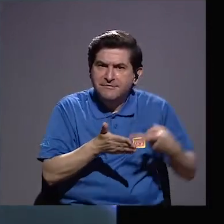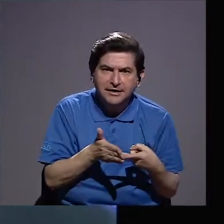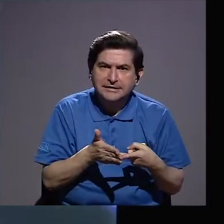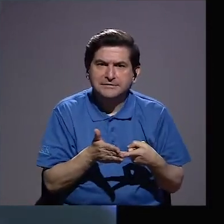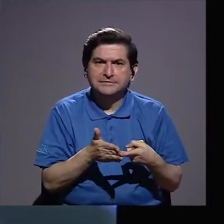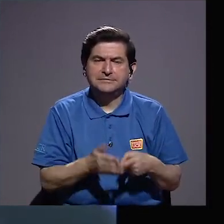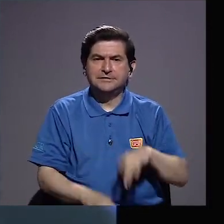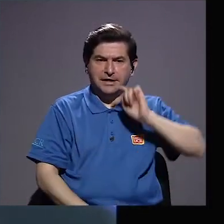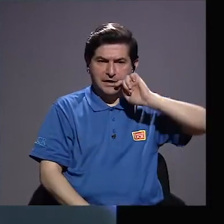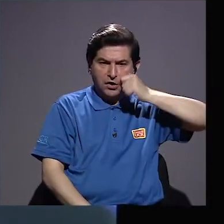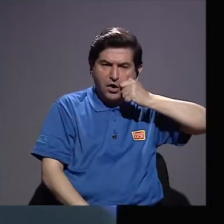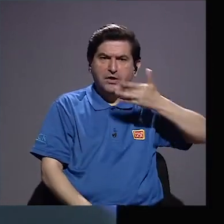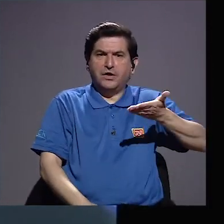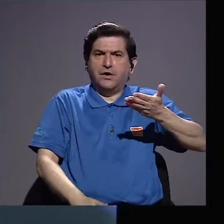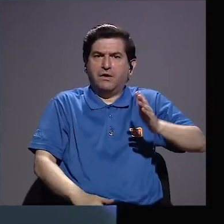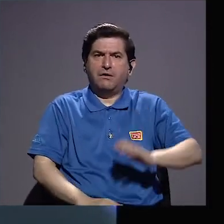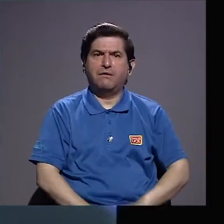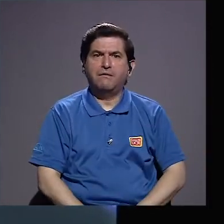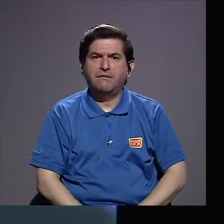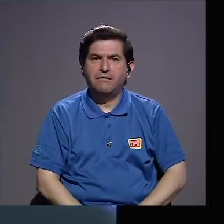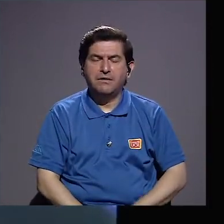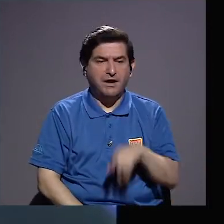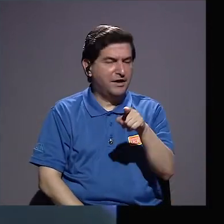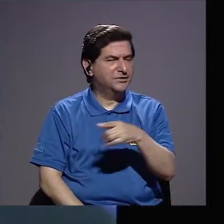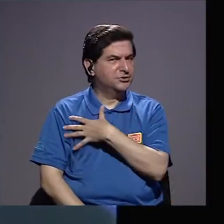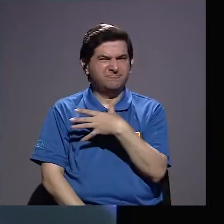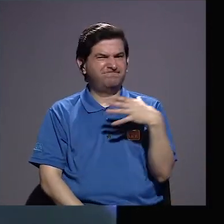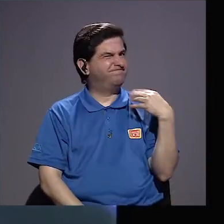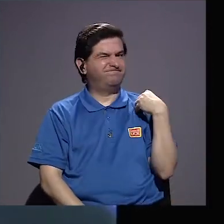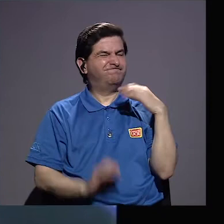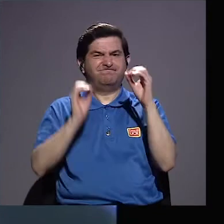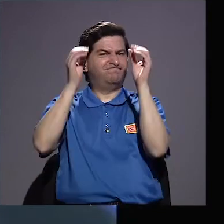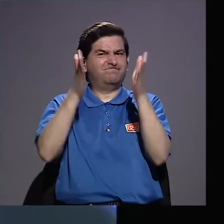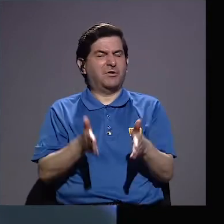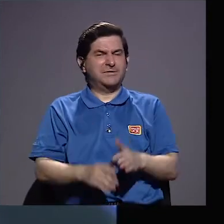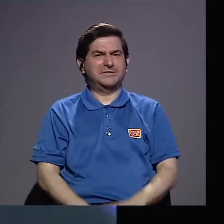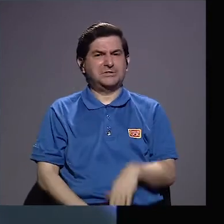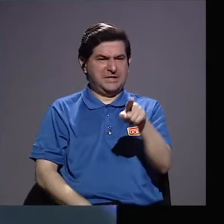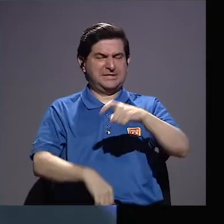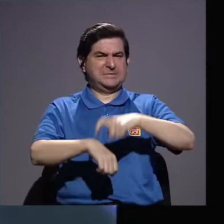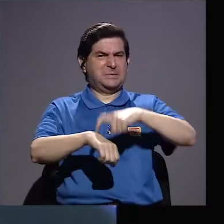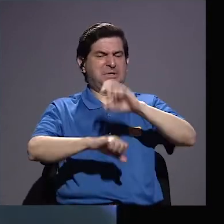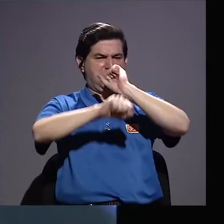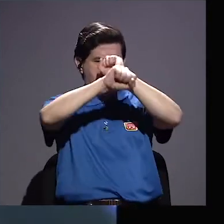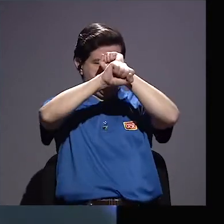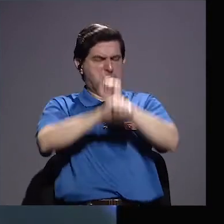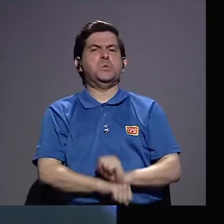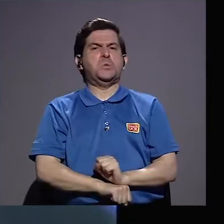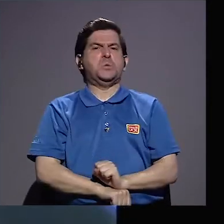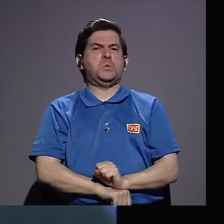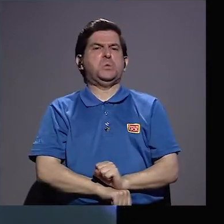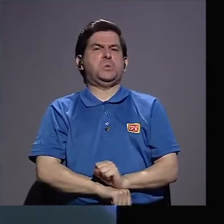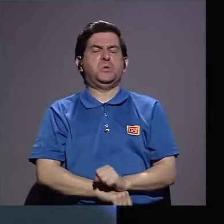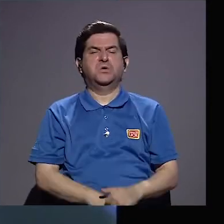otro sentido al código y claro, no les caía muy bien a los profesores que estaban acostumbrados